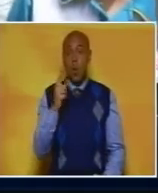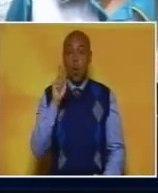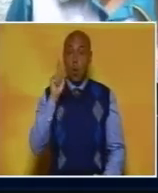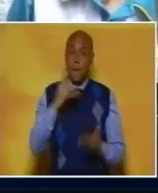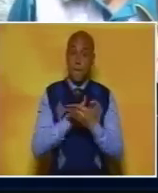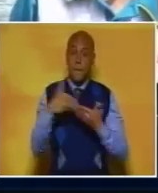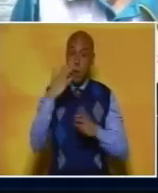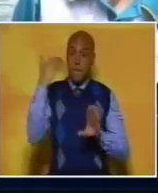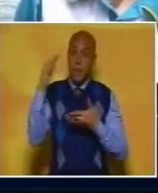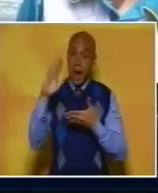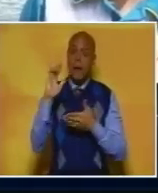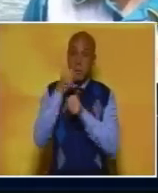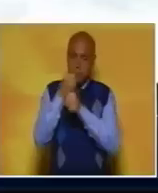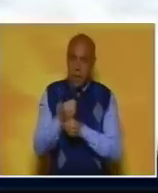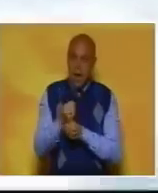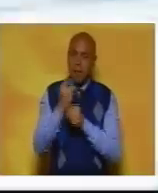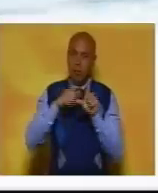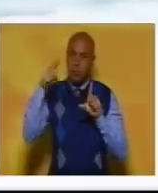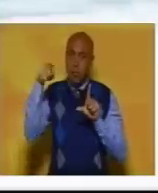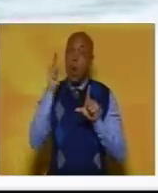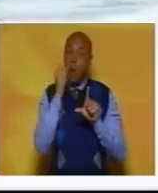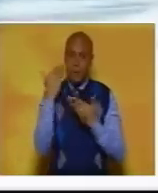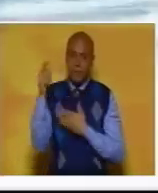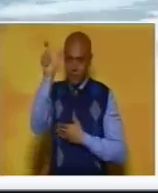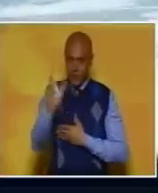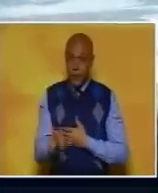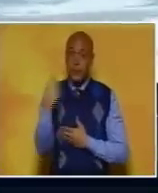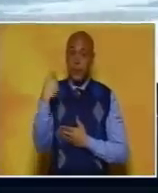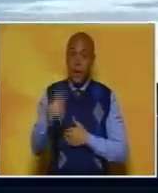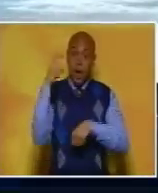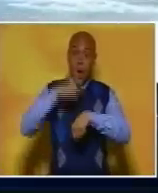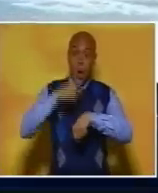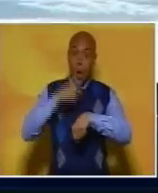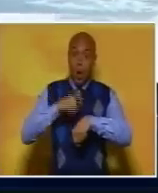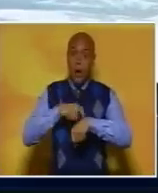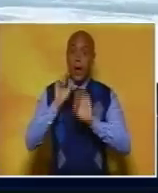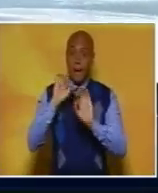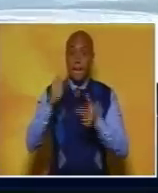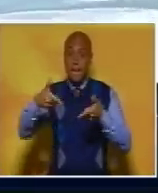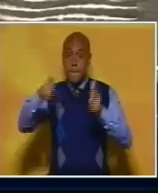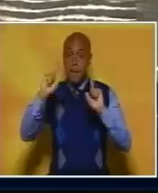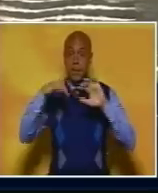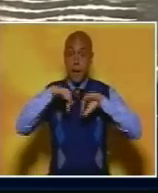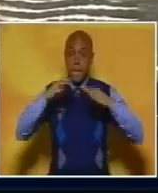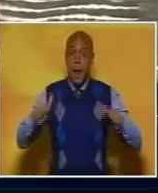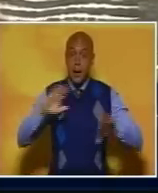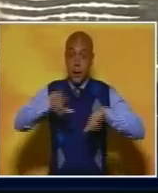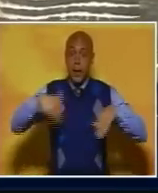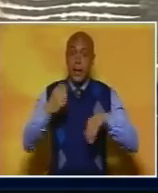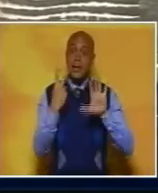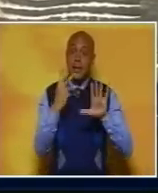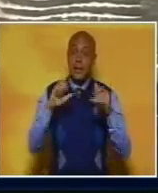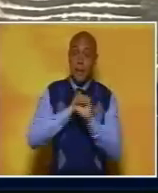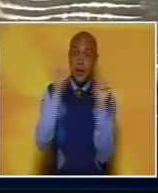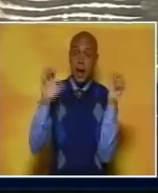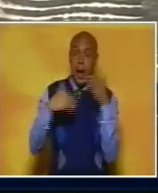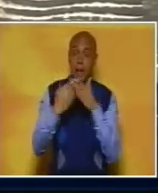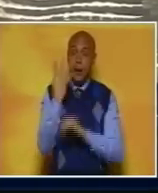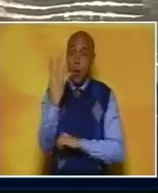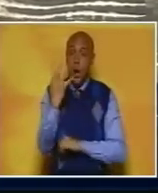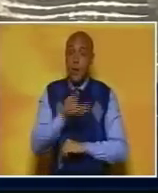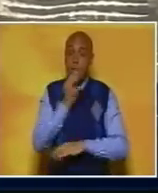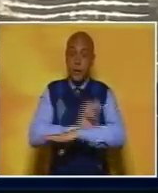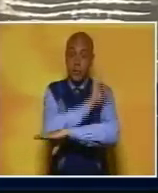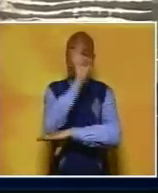así ya proyectan la cifra. García destacaba que el horario comprendido para las playas es de 7 de la mañana a 4 de la